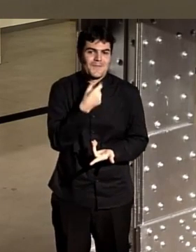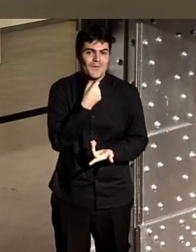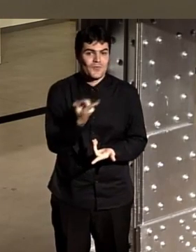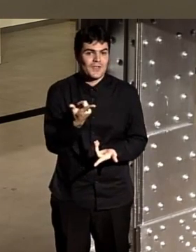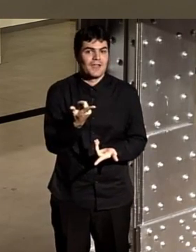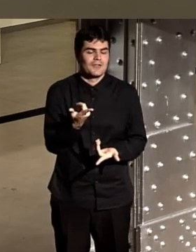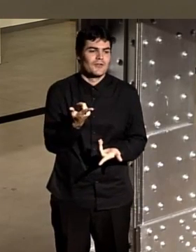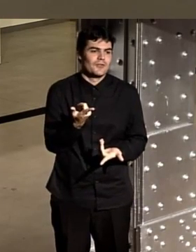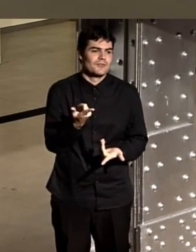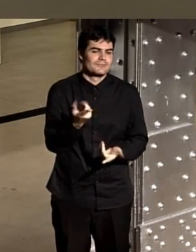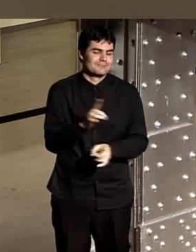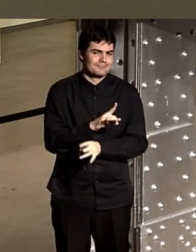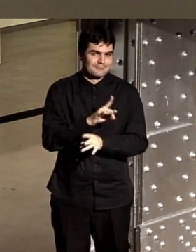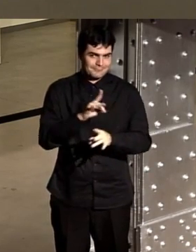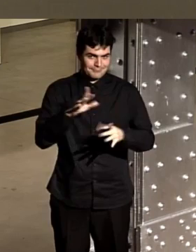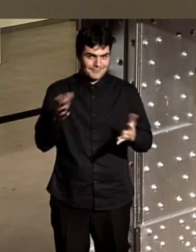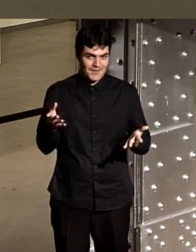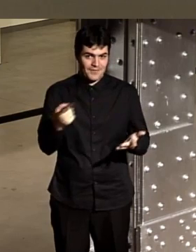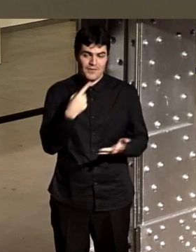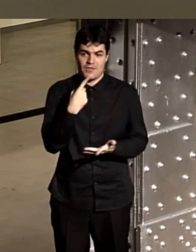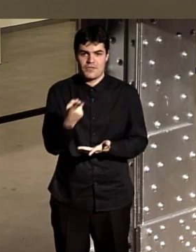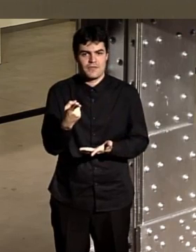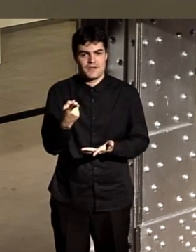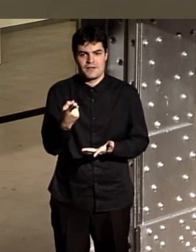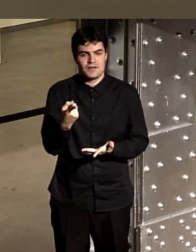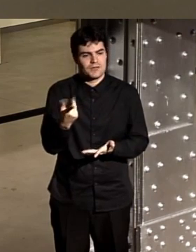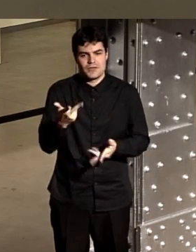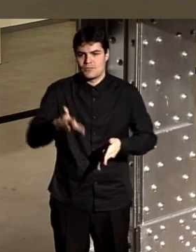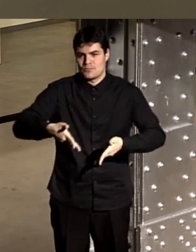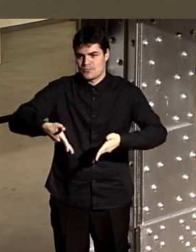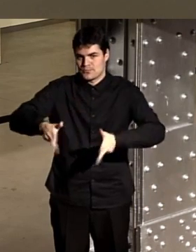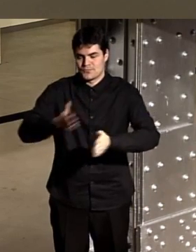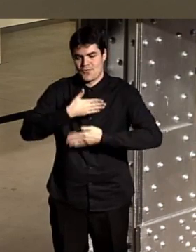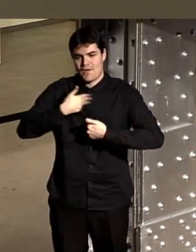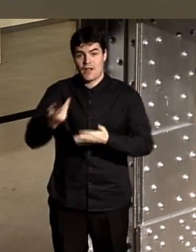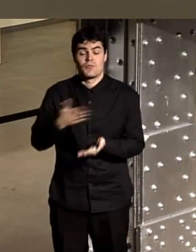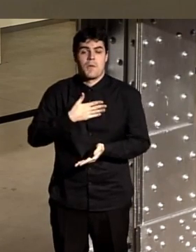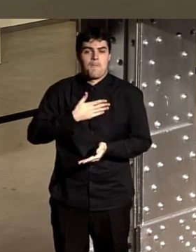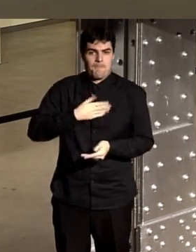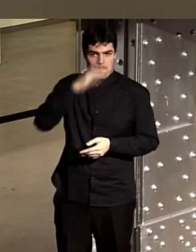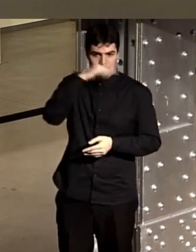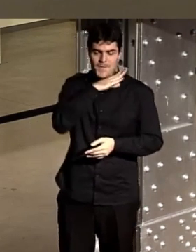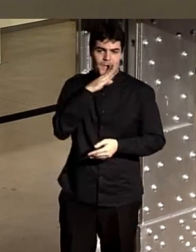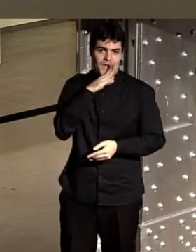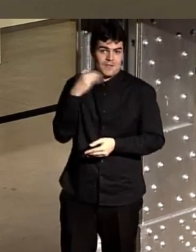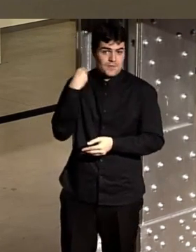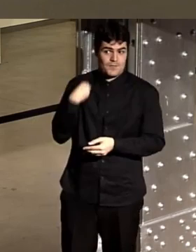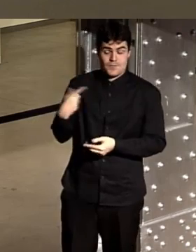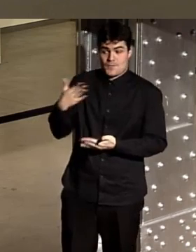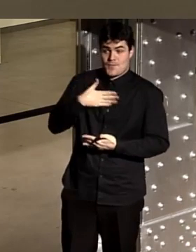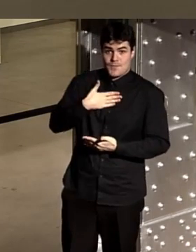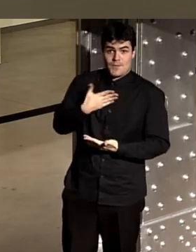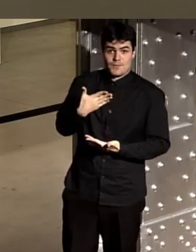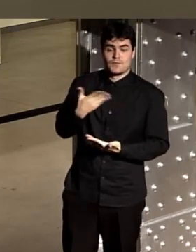darle las mismas posibilidades que me dieron a mí mis padres, que es la posibilidad